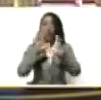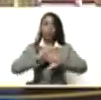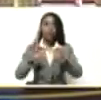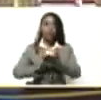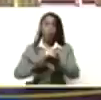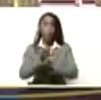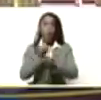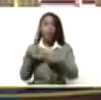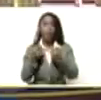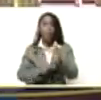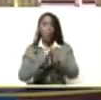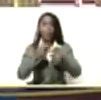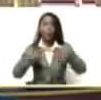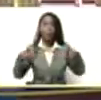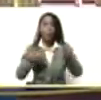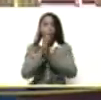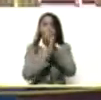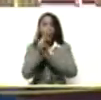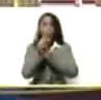no se han puesto el refuerzo